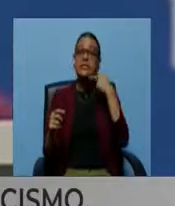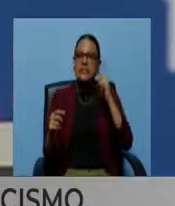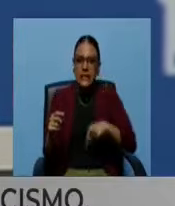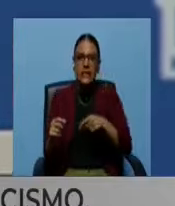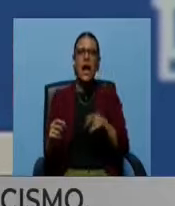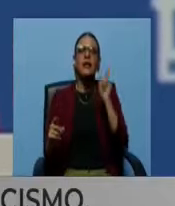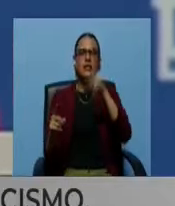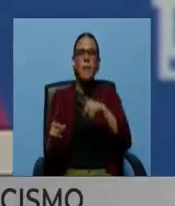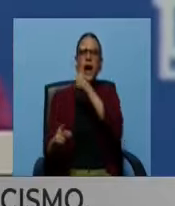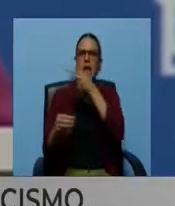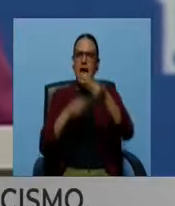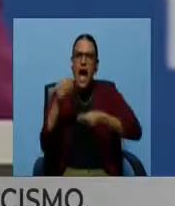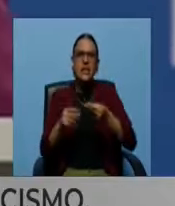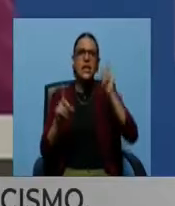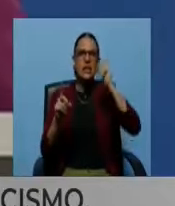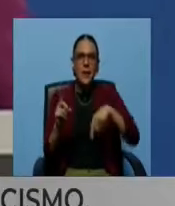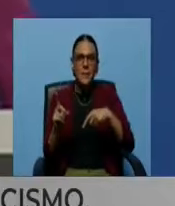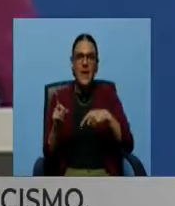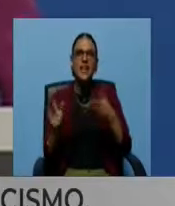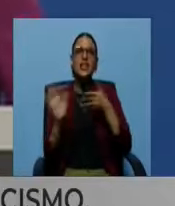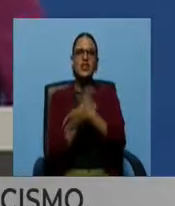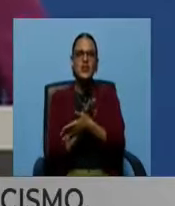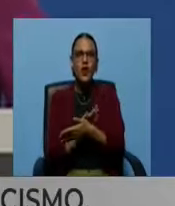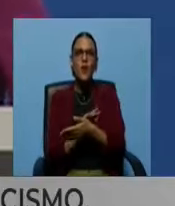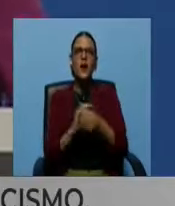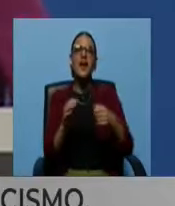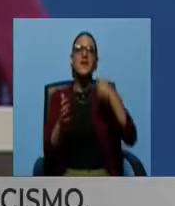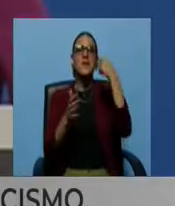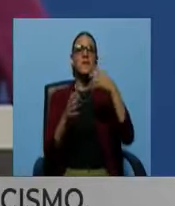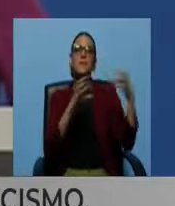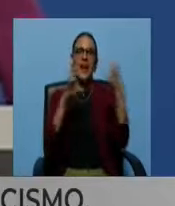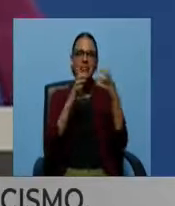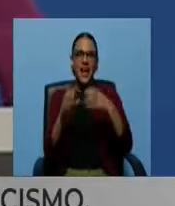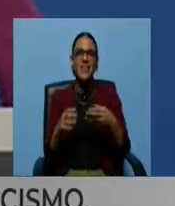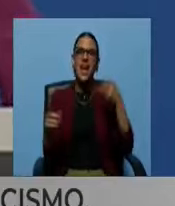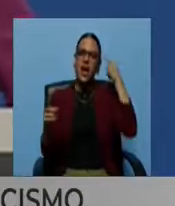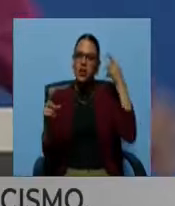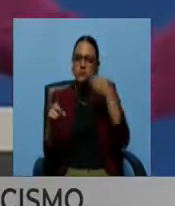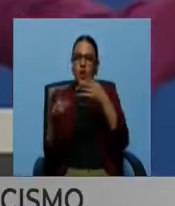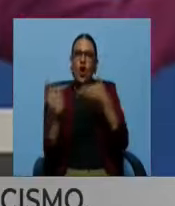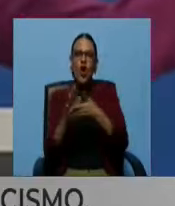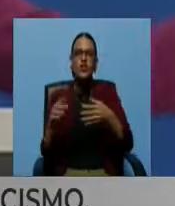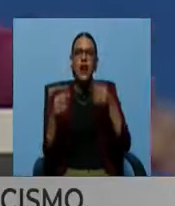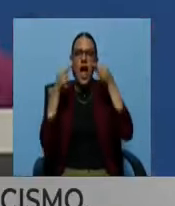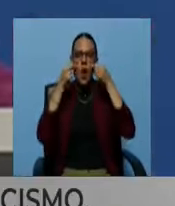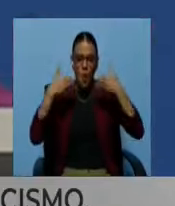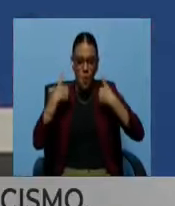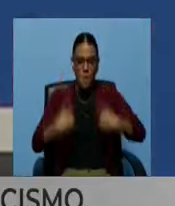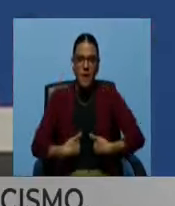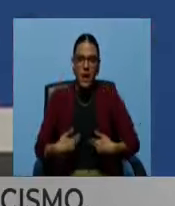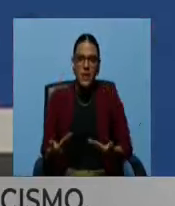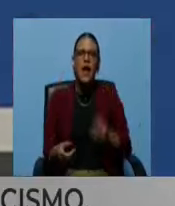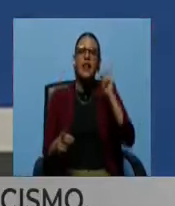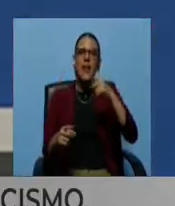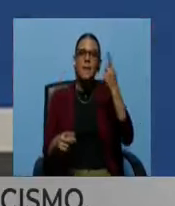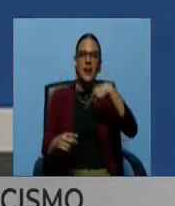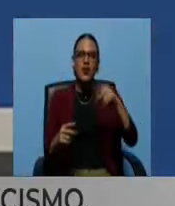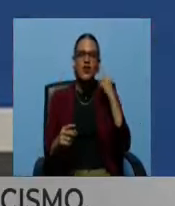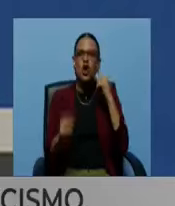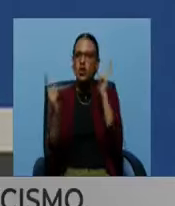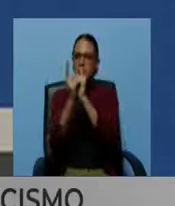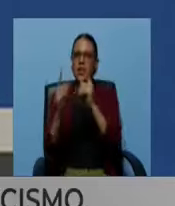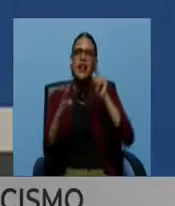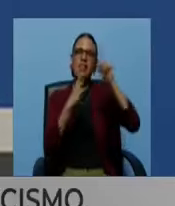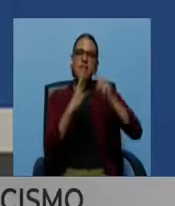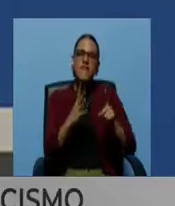allá se libra también una batalla por la humanidad. Y así encontramos en distintos espacios